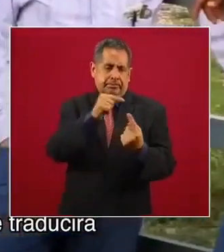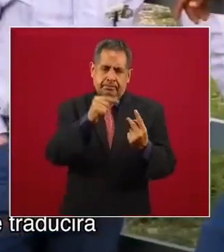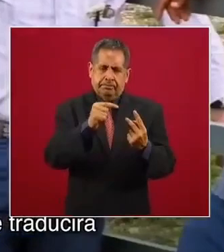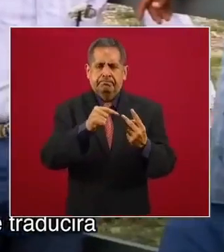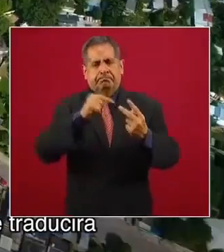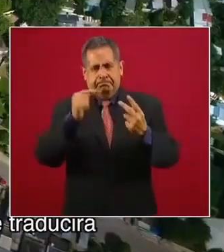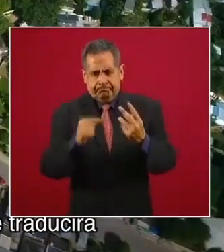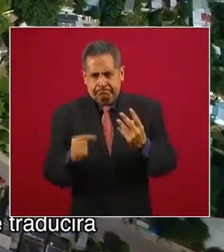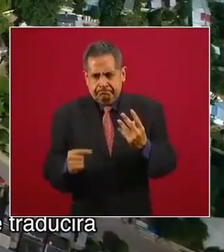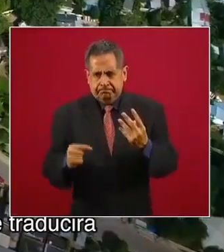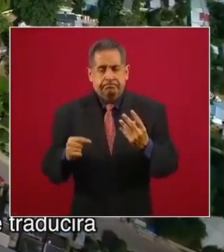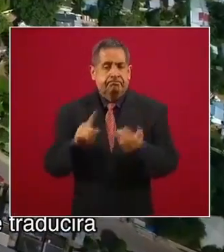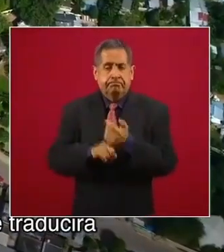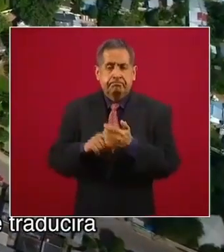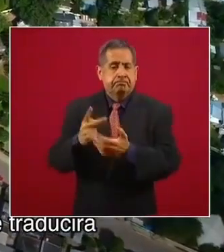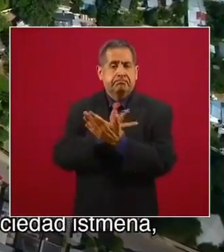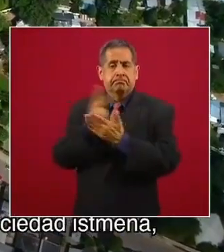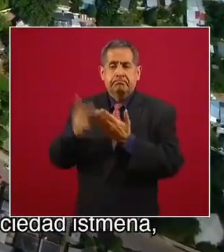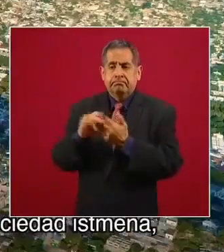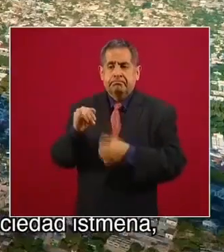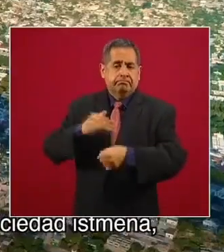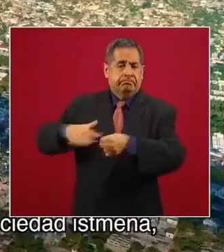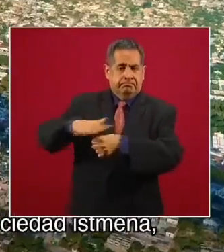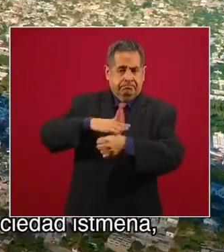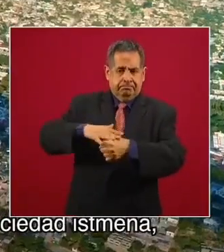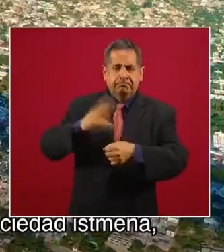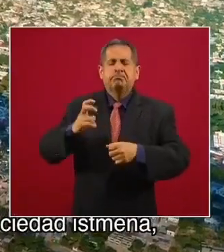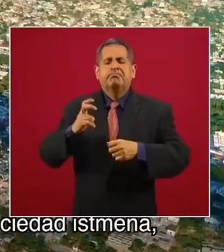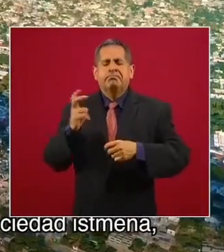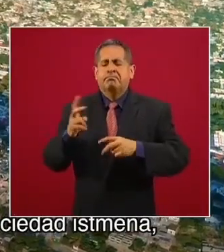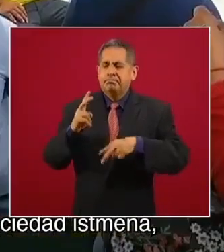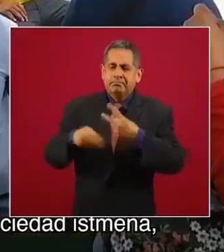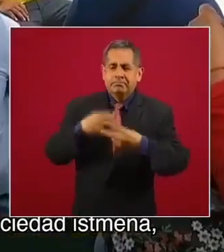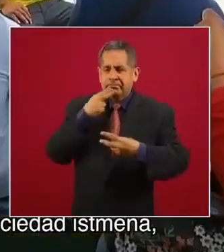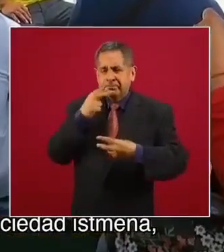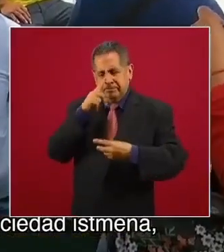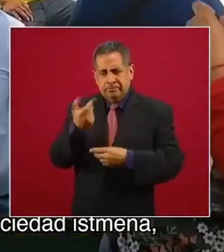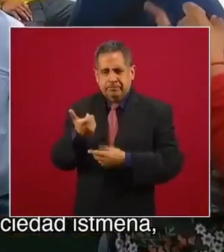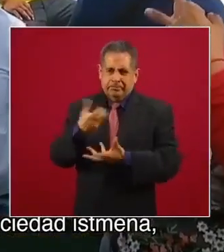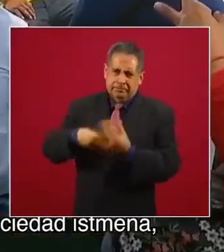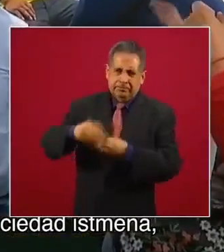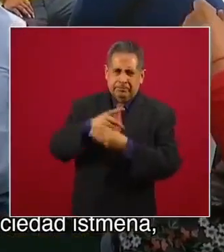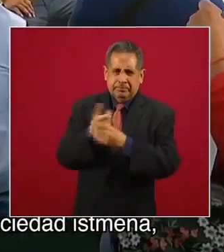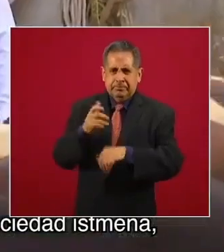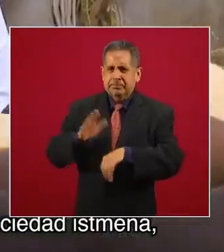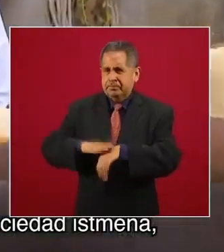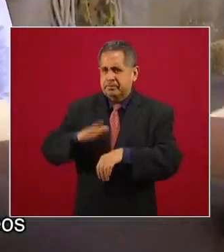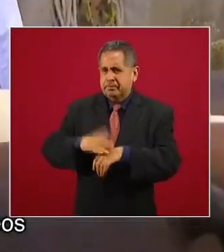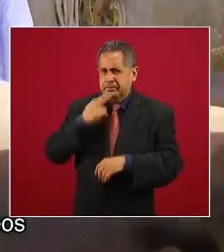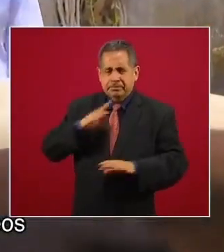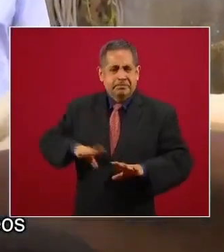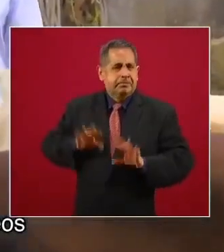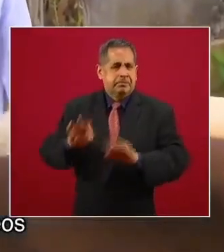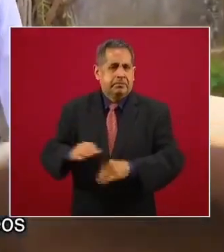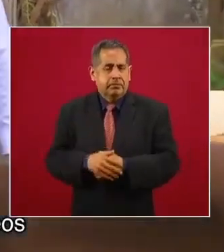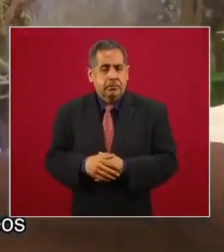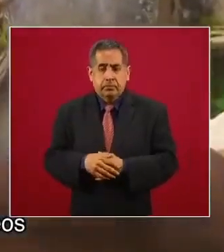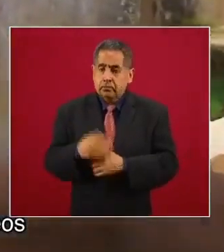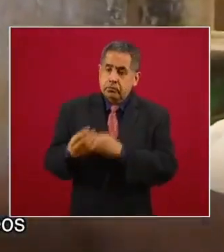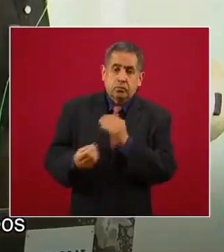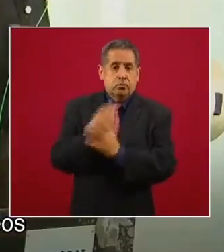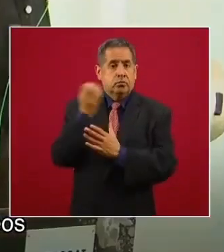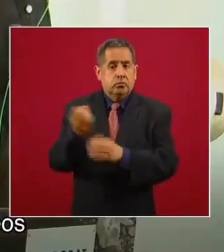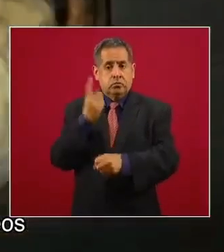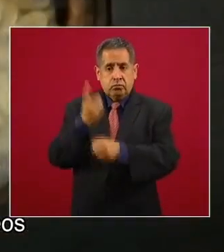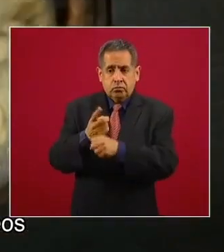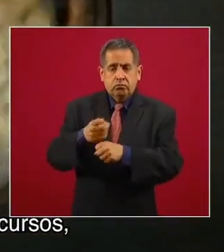acciones, el programa ISTMO se traducirá en el desarrollo y fortalecimiento de la economía y la sociedad istmeña, en nuevas oportunidades y